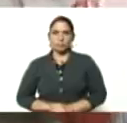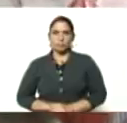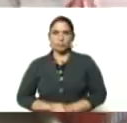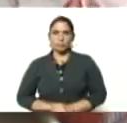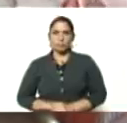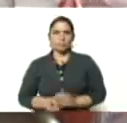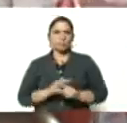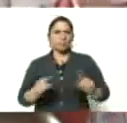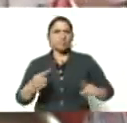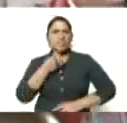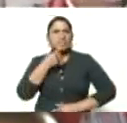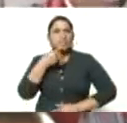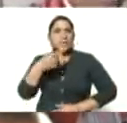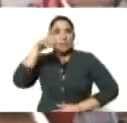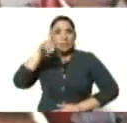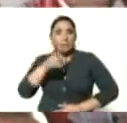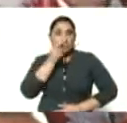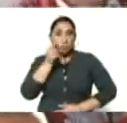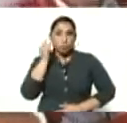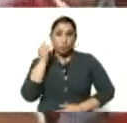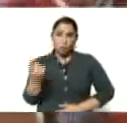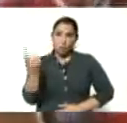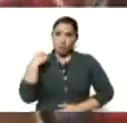Pero lo que yo le decía a los diputados ayer,